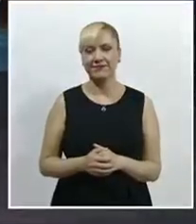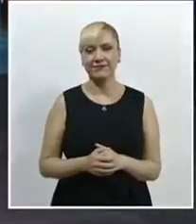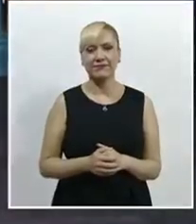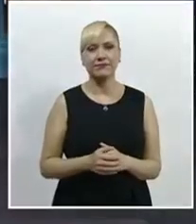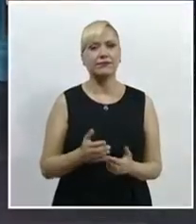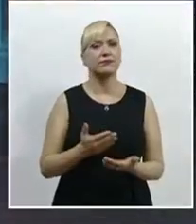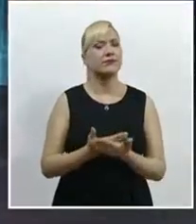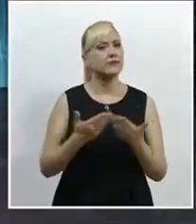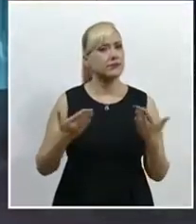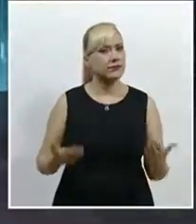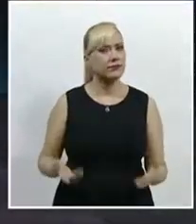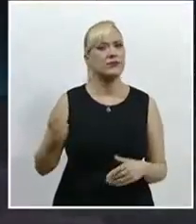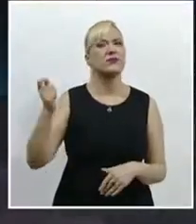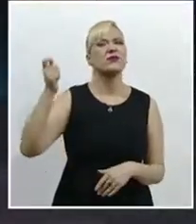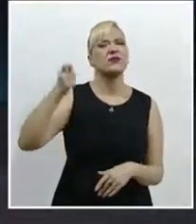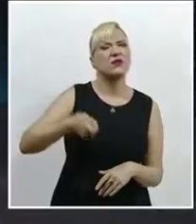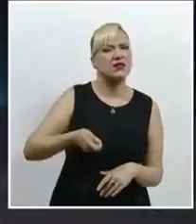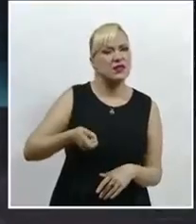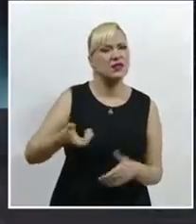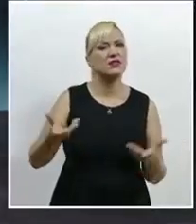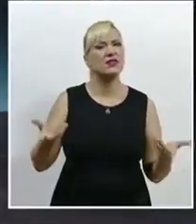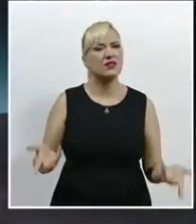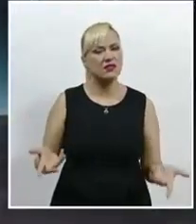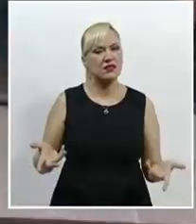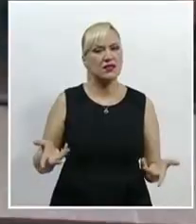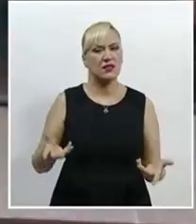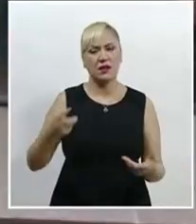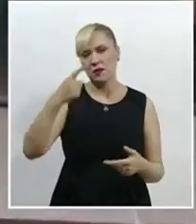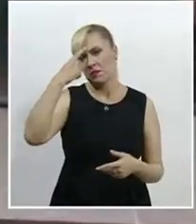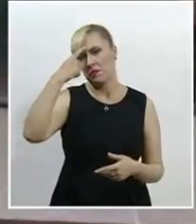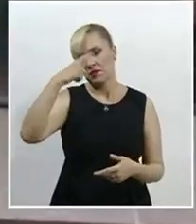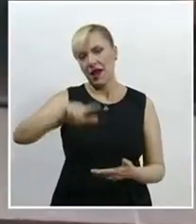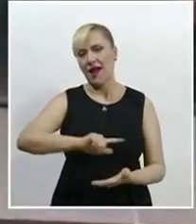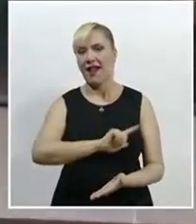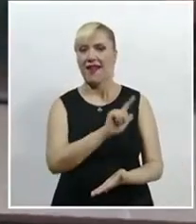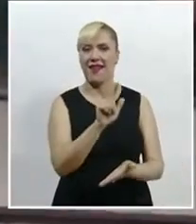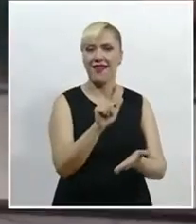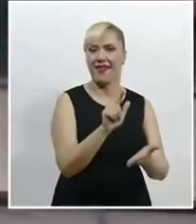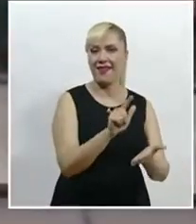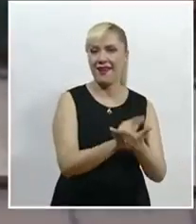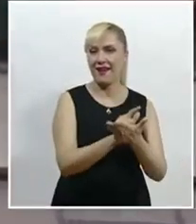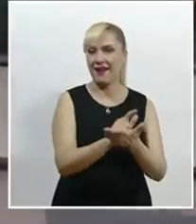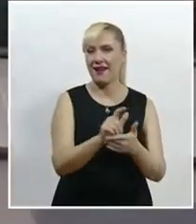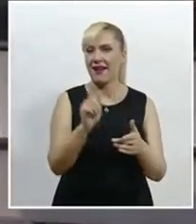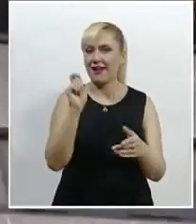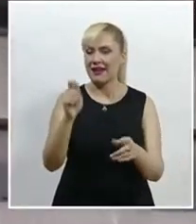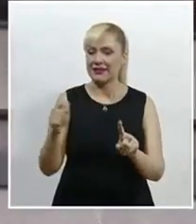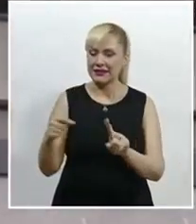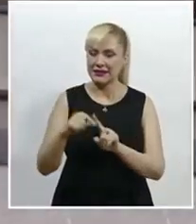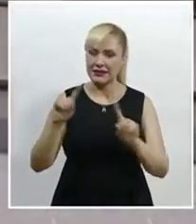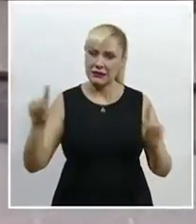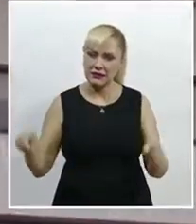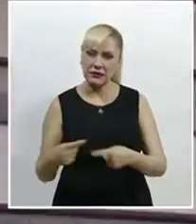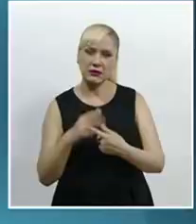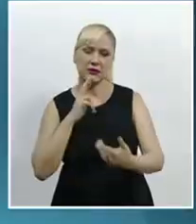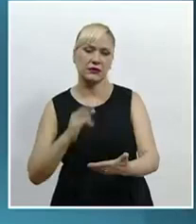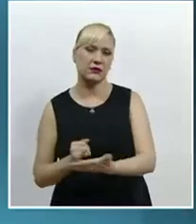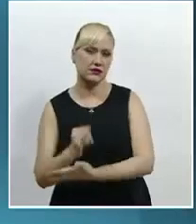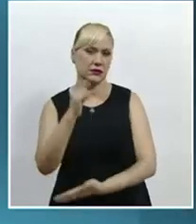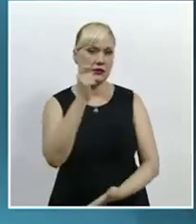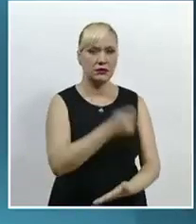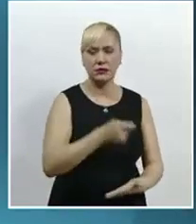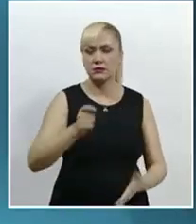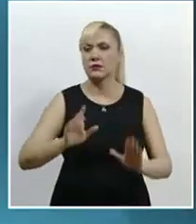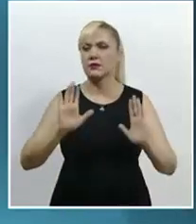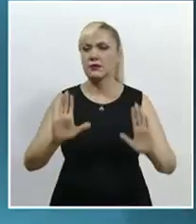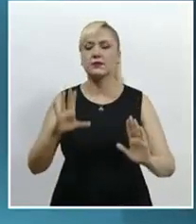Y al explicar lo que significa la justicia adversarial, el magistrado Héctor González dijo que en esta forma de impartición de justicia se